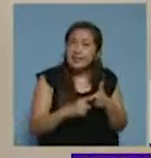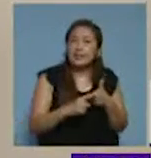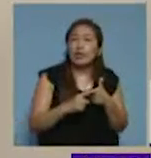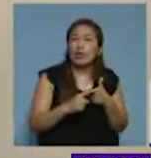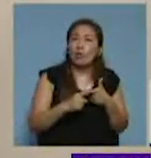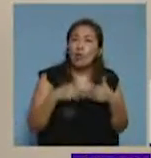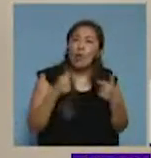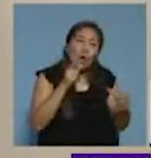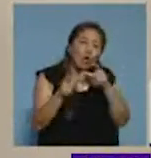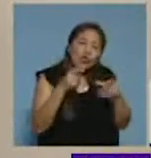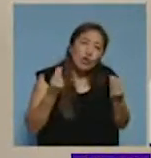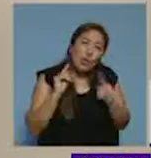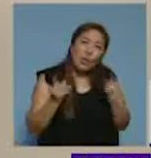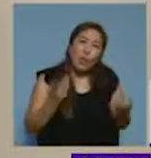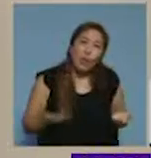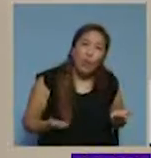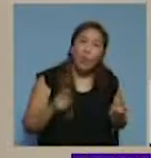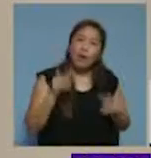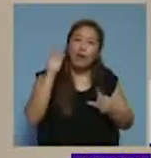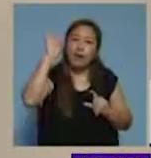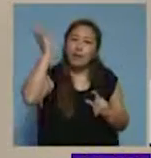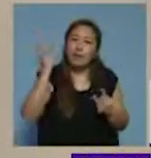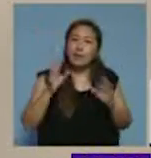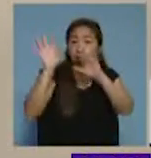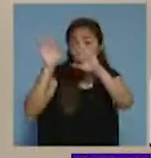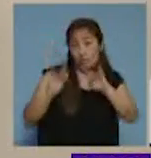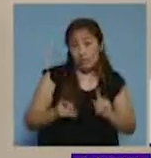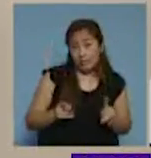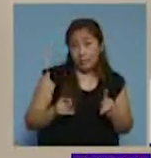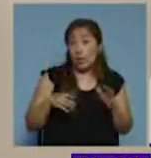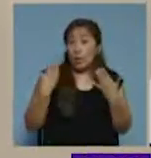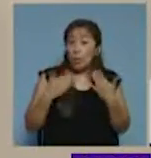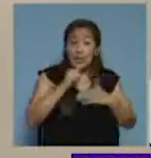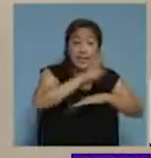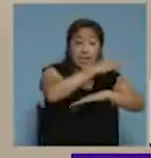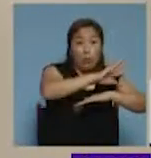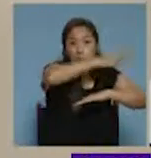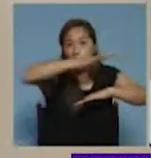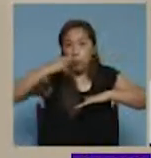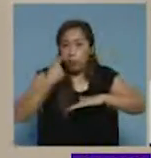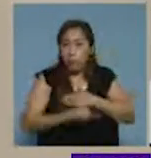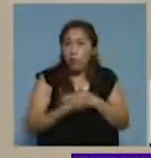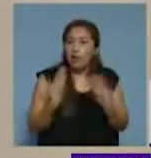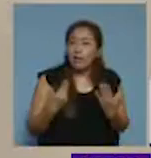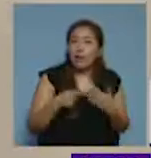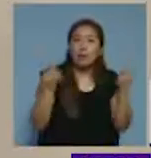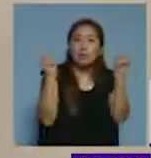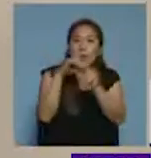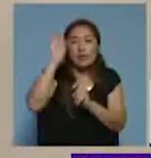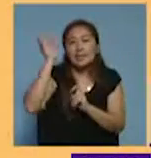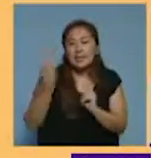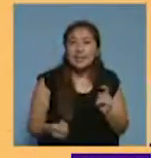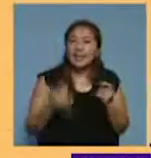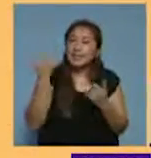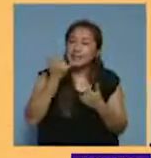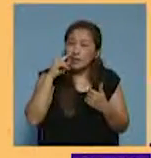cuáles son las recomendaciones que hay que darle esta gente porque si llueve puede crecer el río y también traernos problemas que ya también hemos